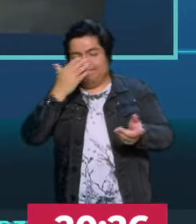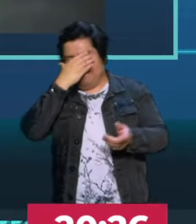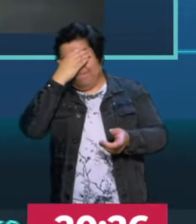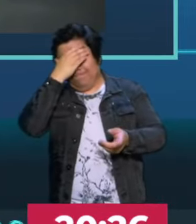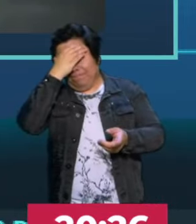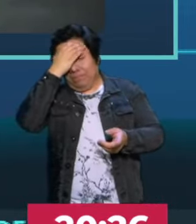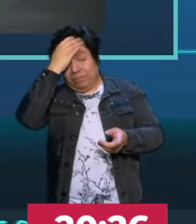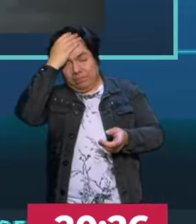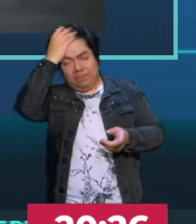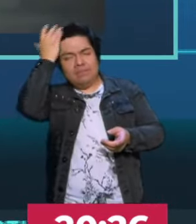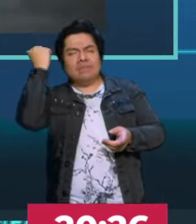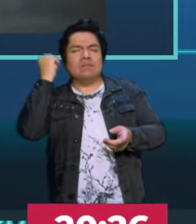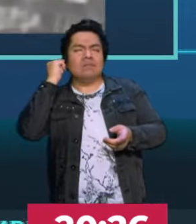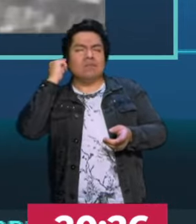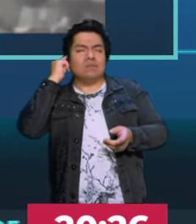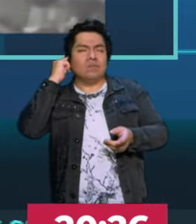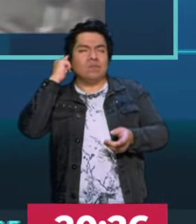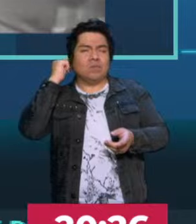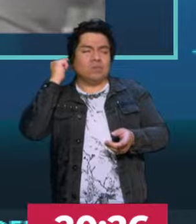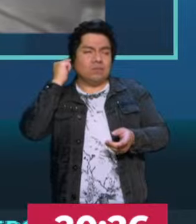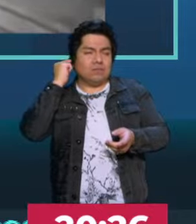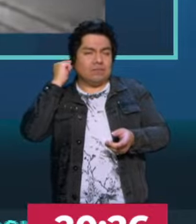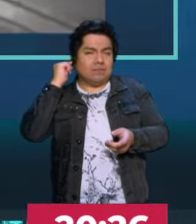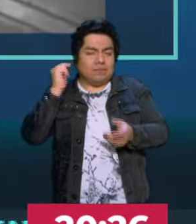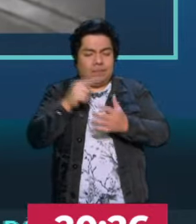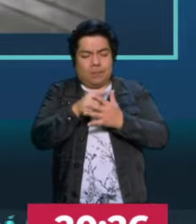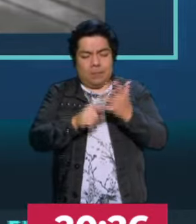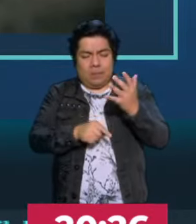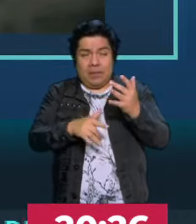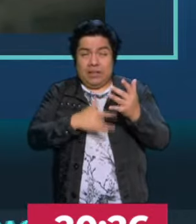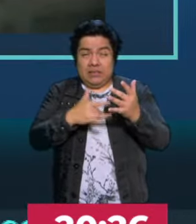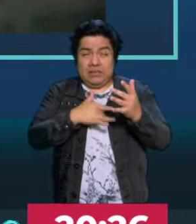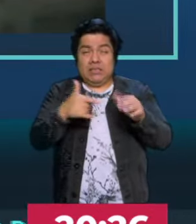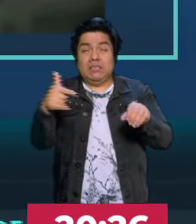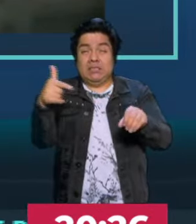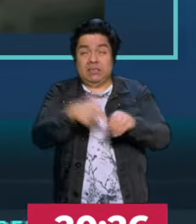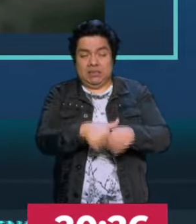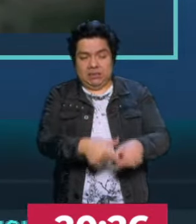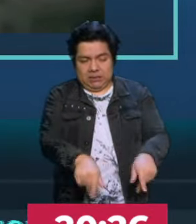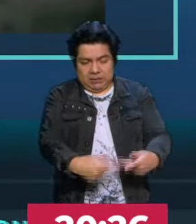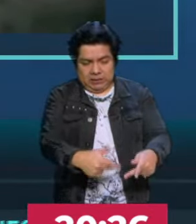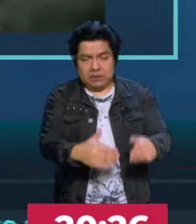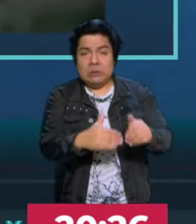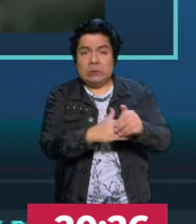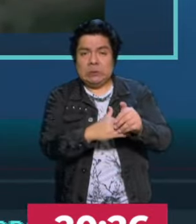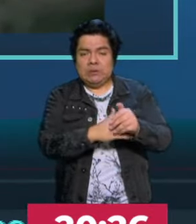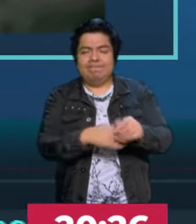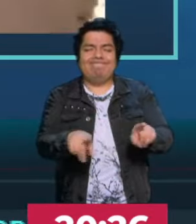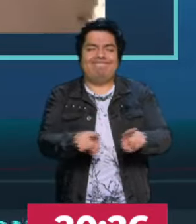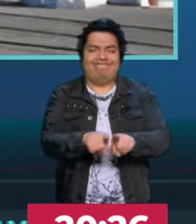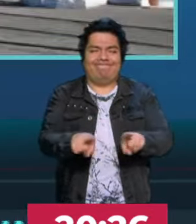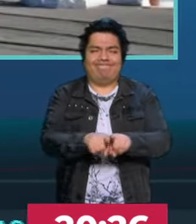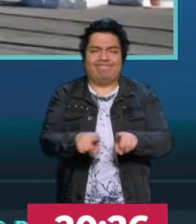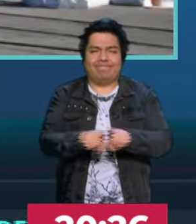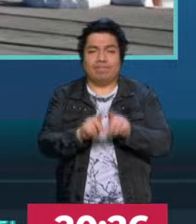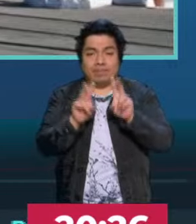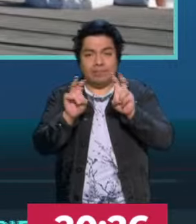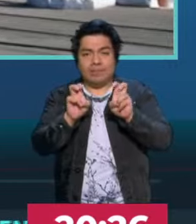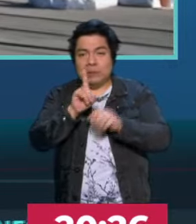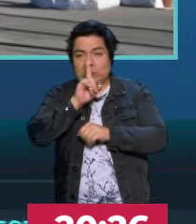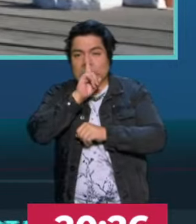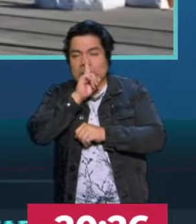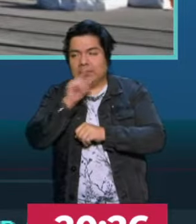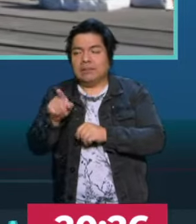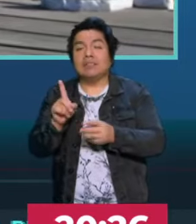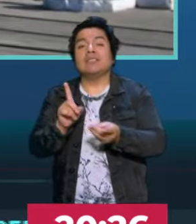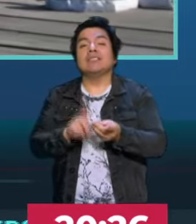abrió la manga ancha, no solo el contrabando de combustible, sino a la manera de disfrazar también